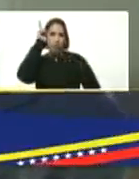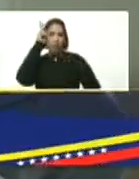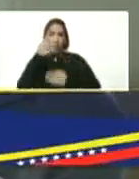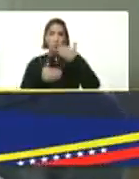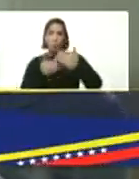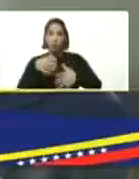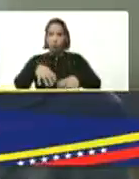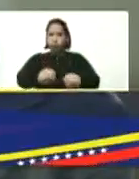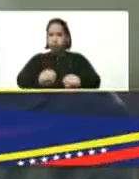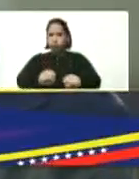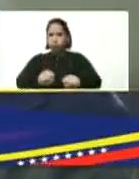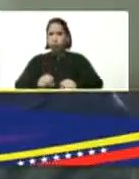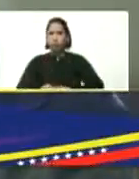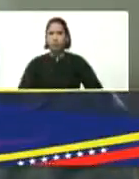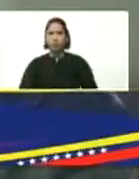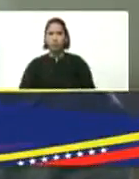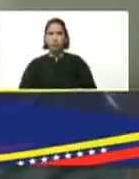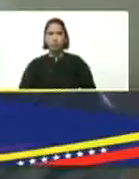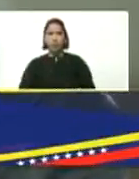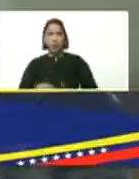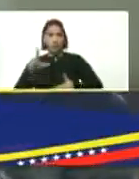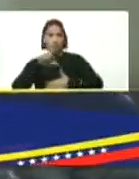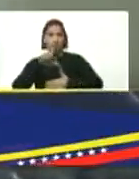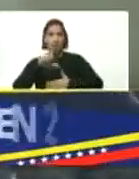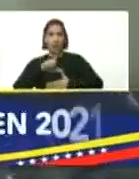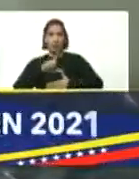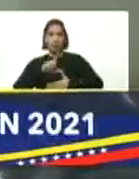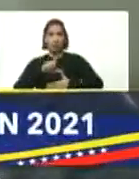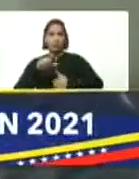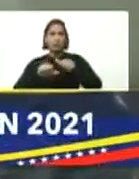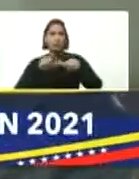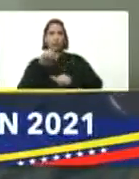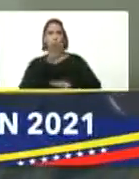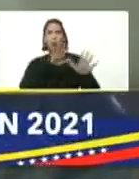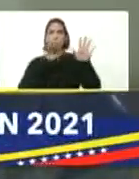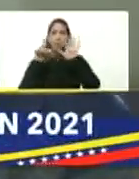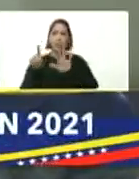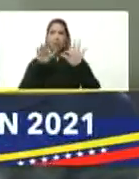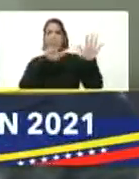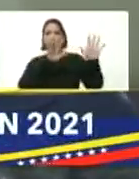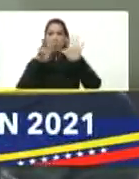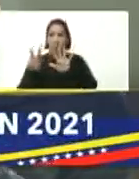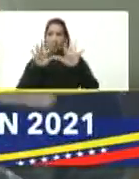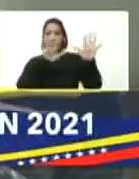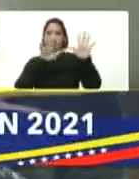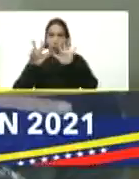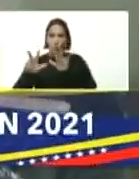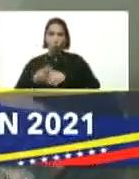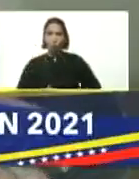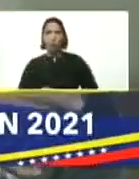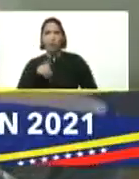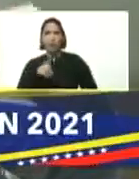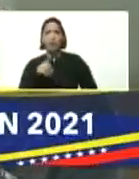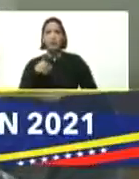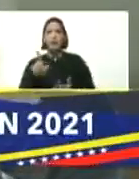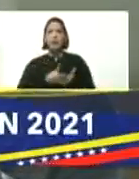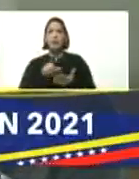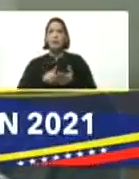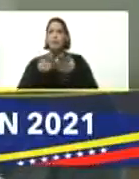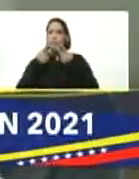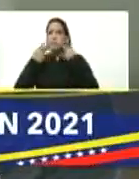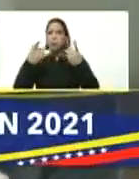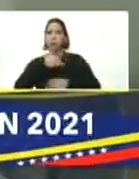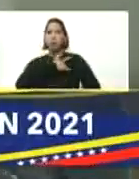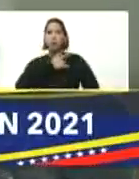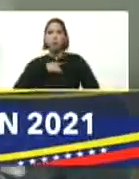de conquista y colonización americana de esos siglos XVI, XVII y XVIII. Ese libro lo publicó la universidad hace unos